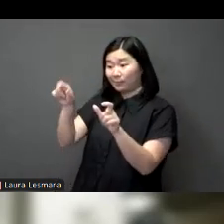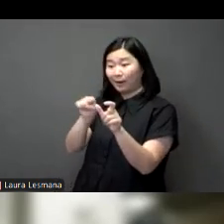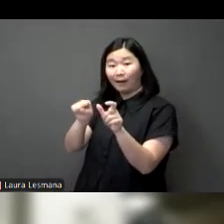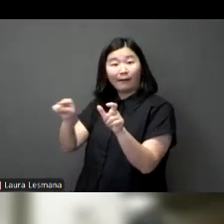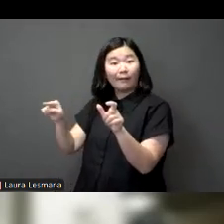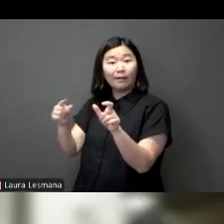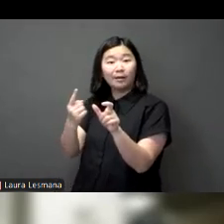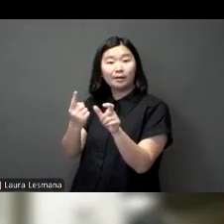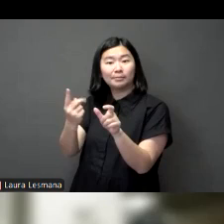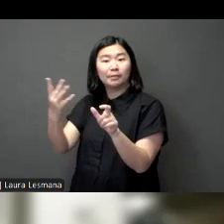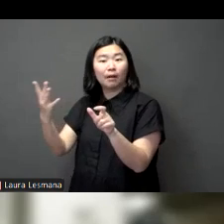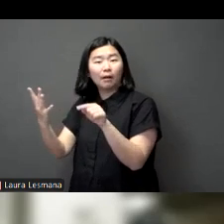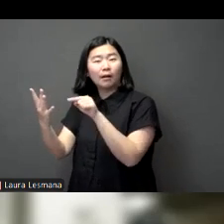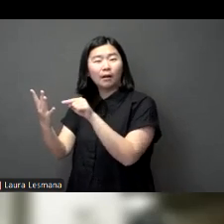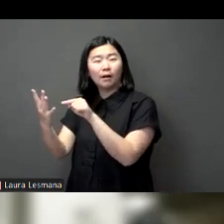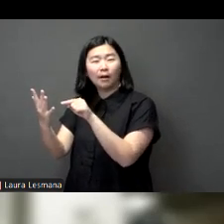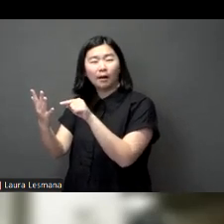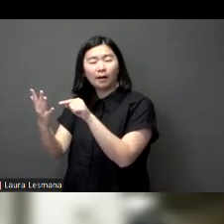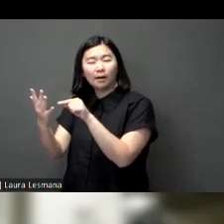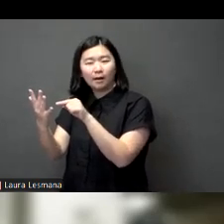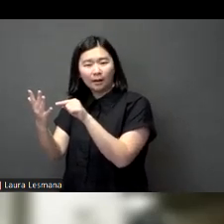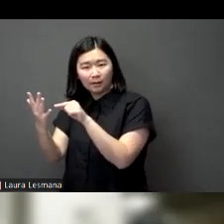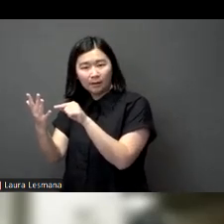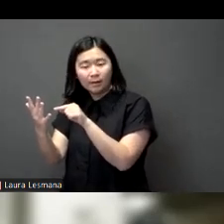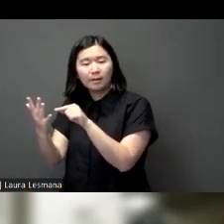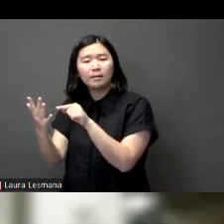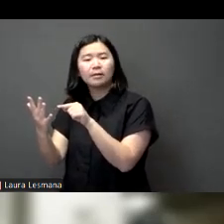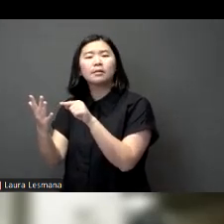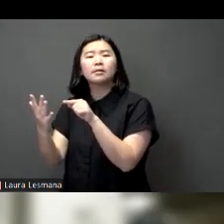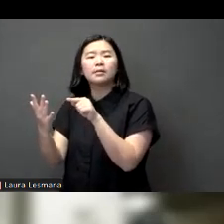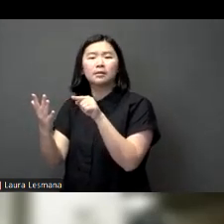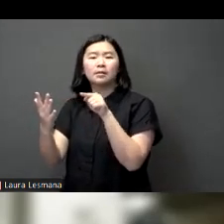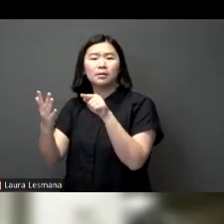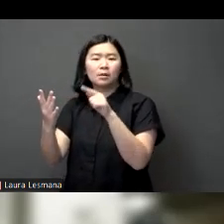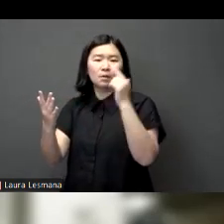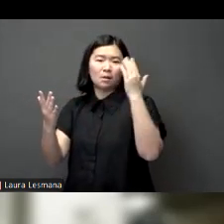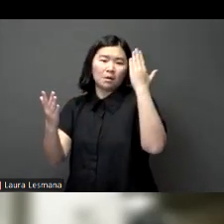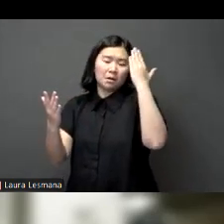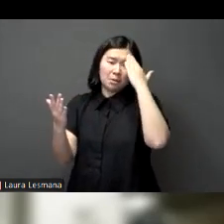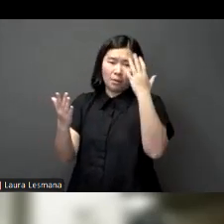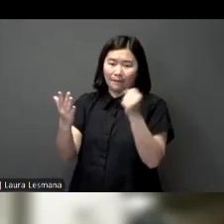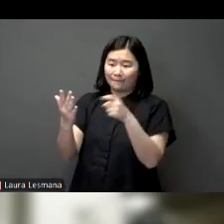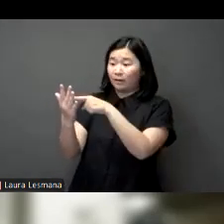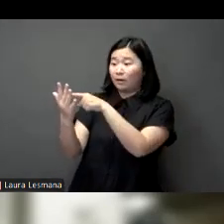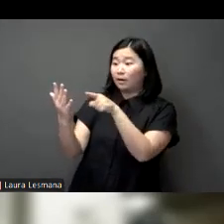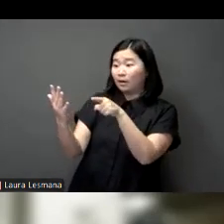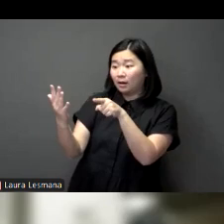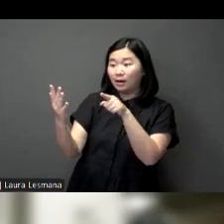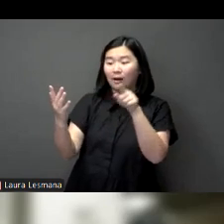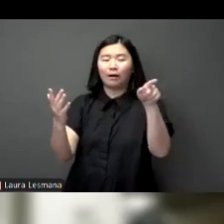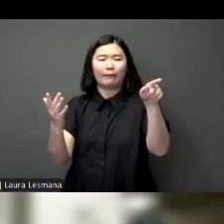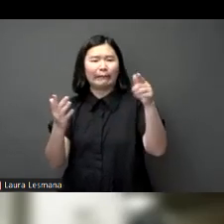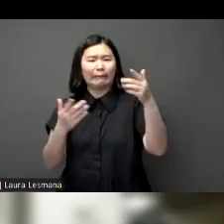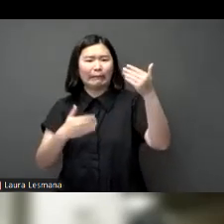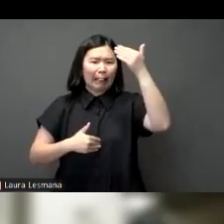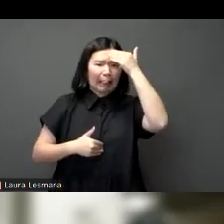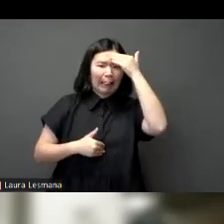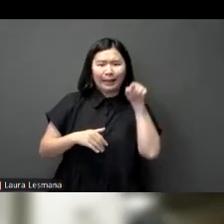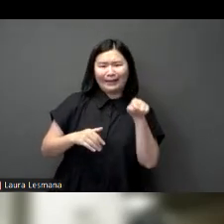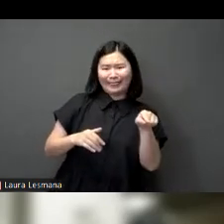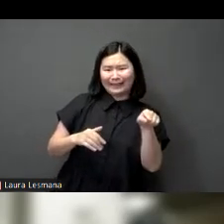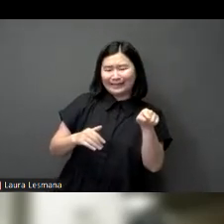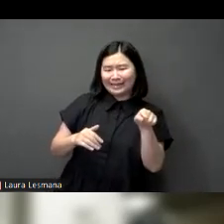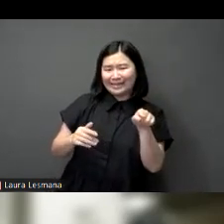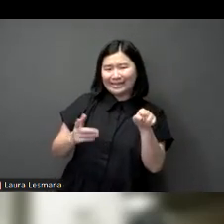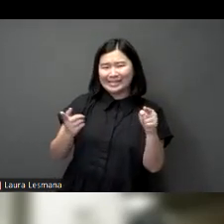y la mayor parte también de ellas van a eliminar naturalmente esta infección, pero en un porcentaje muy menor las personas que